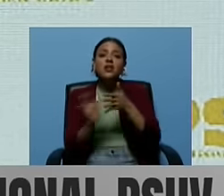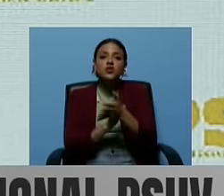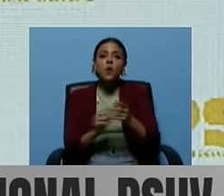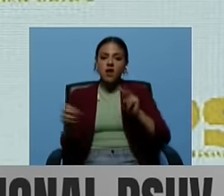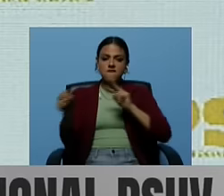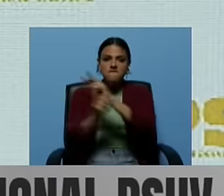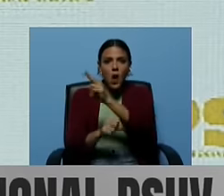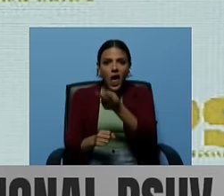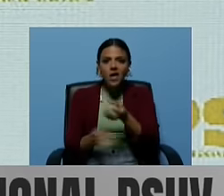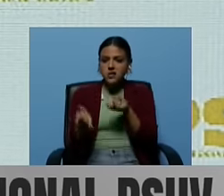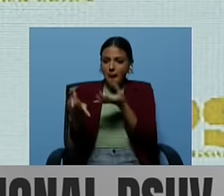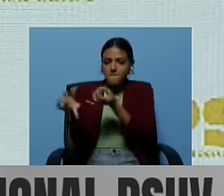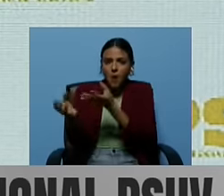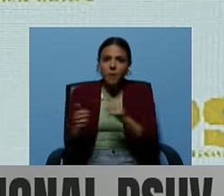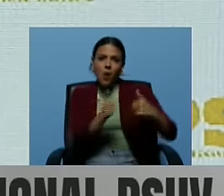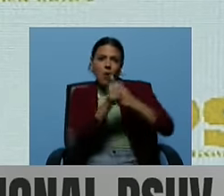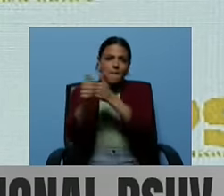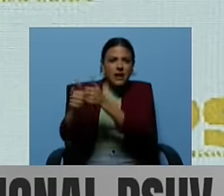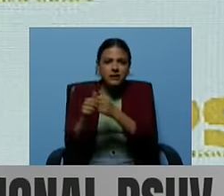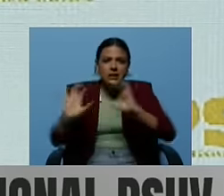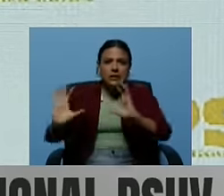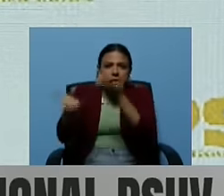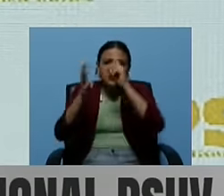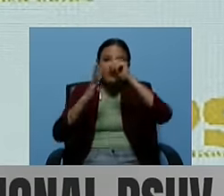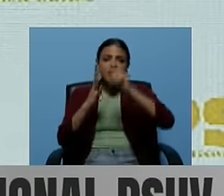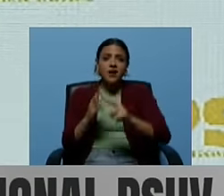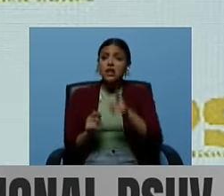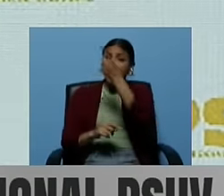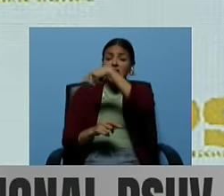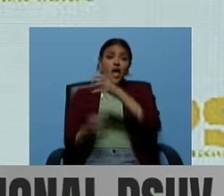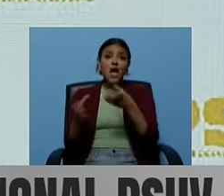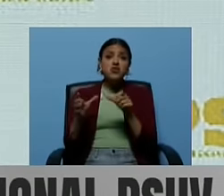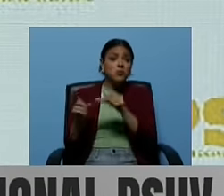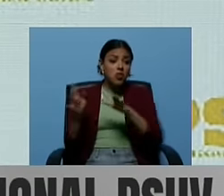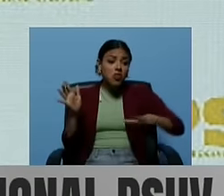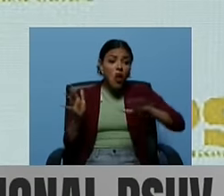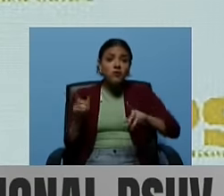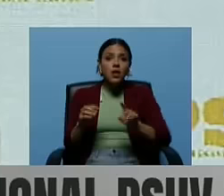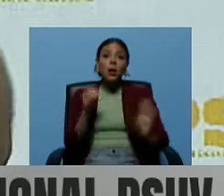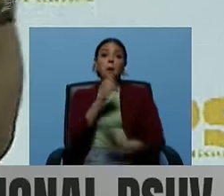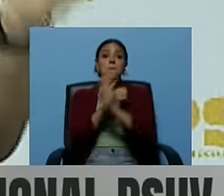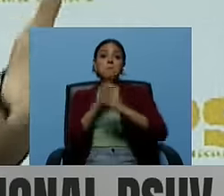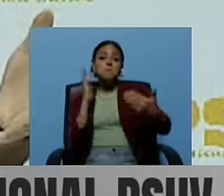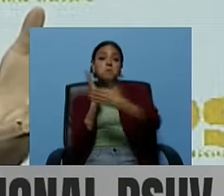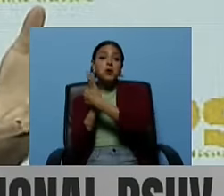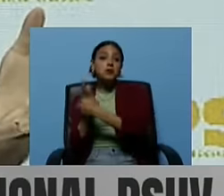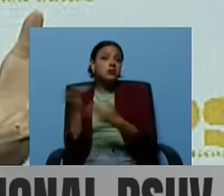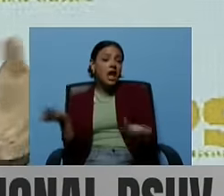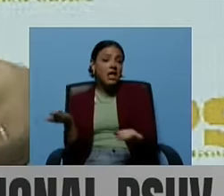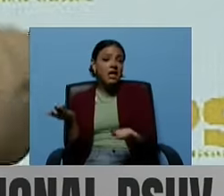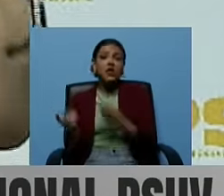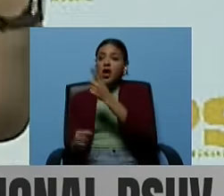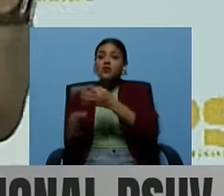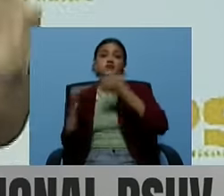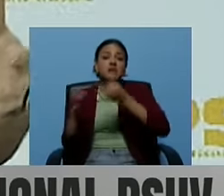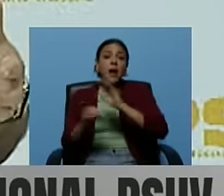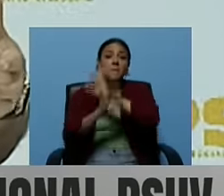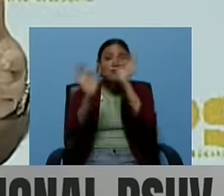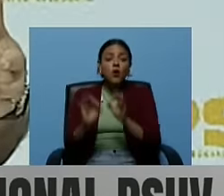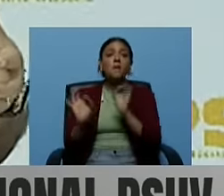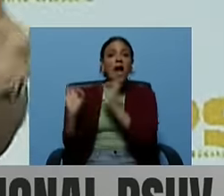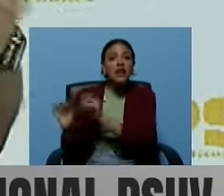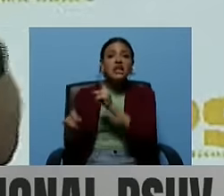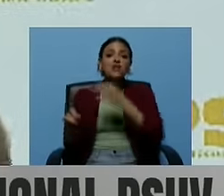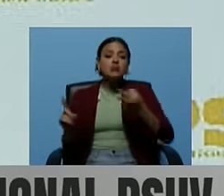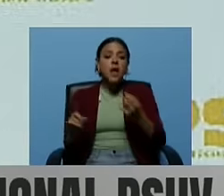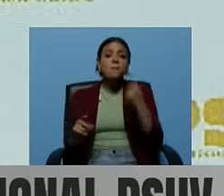Violencia, persecuciones, y ellos están protegidos. Siempre ha sido así. Ellos se aprovechan de los pobres, se aprovechan del